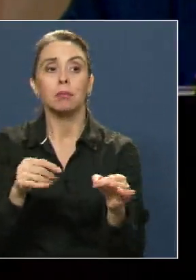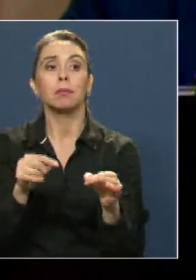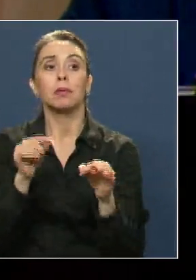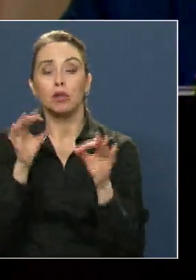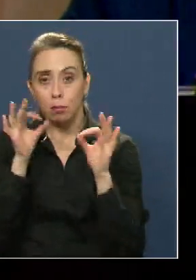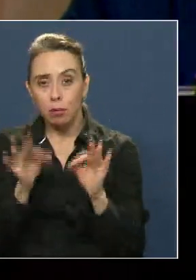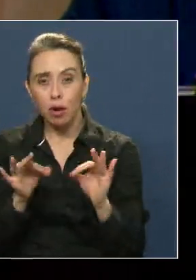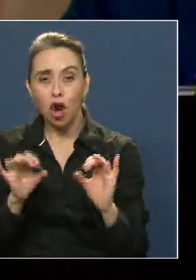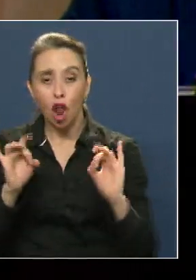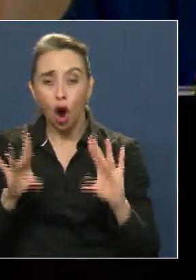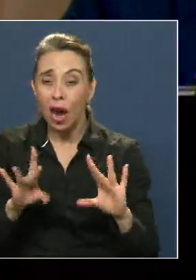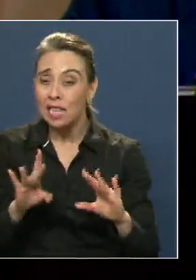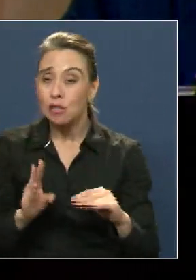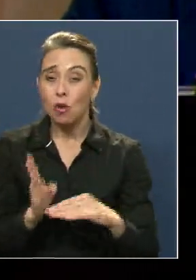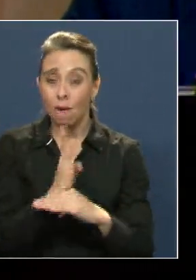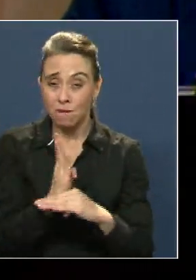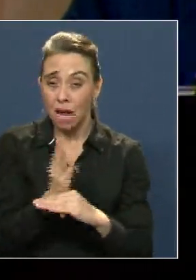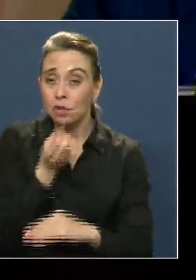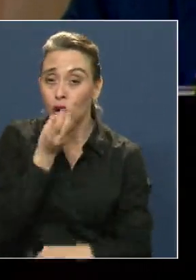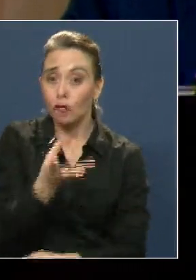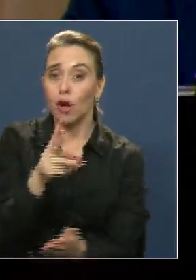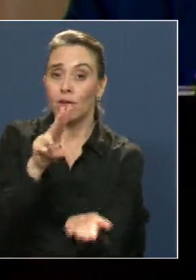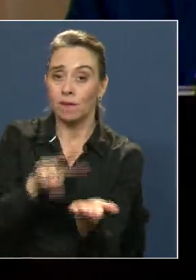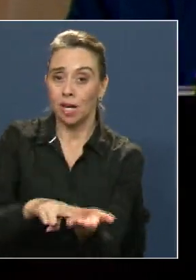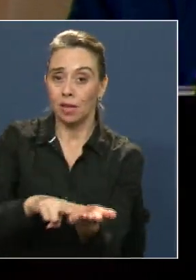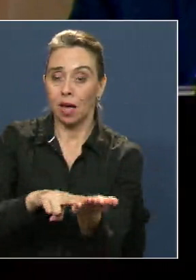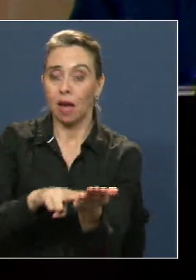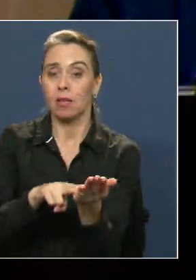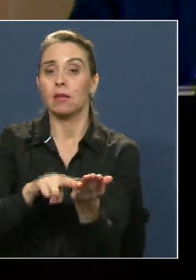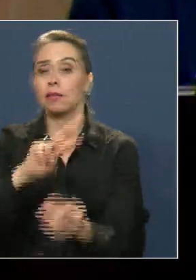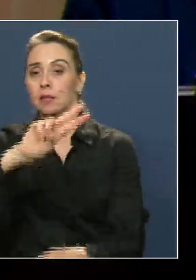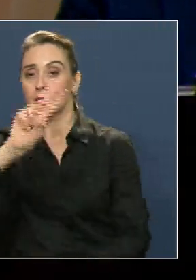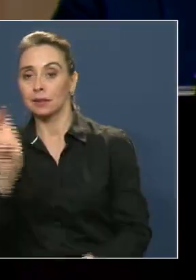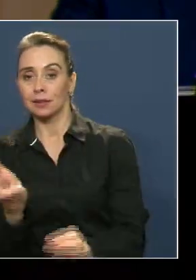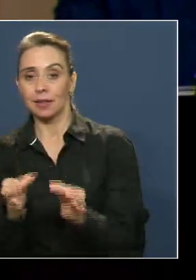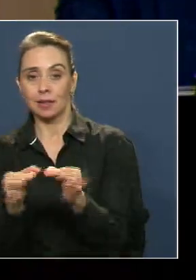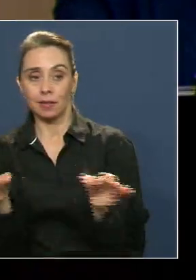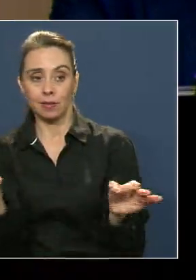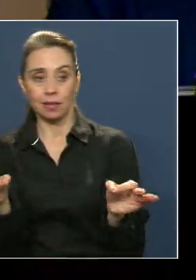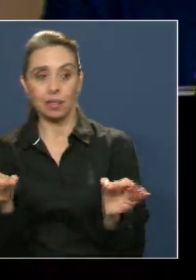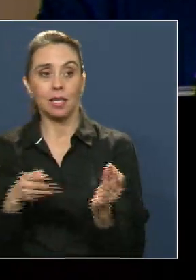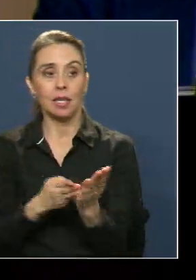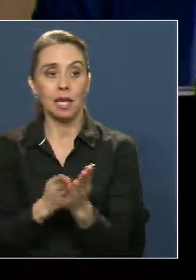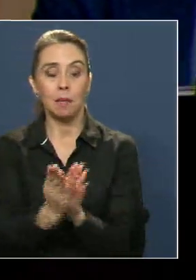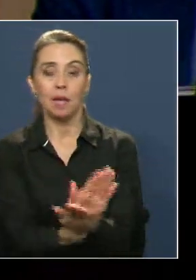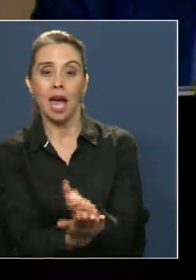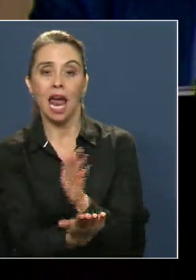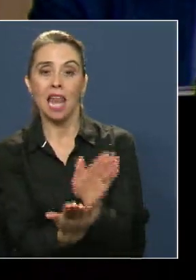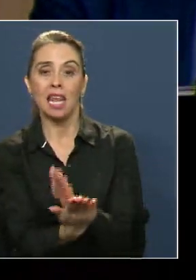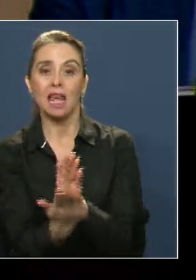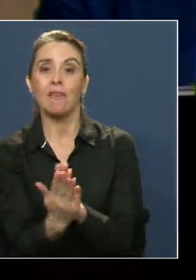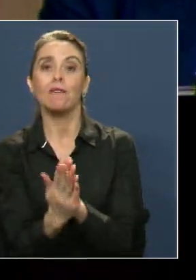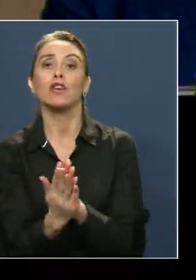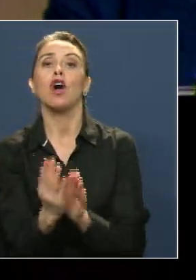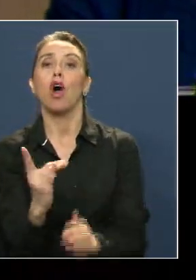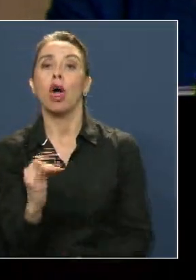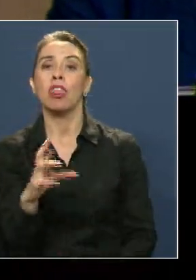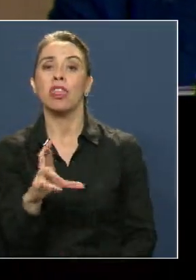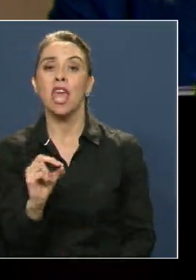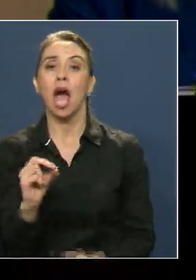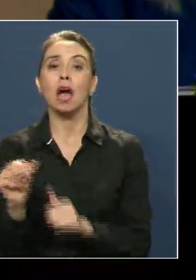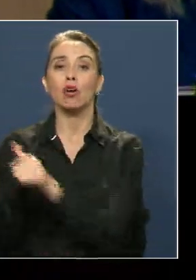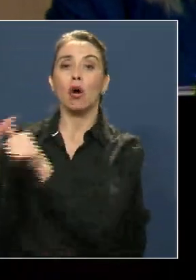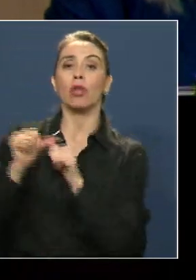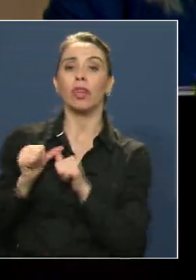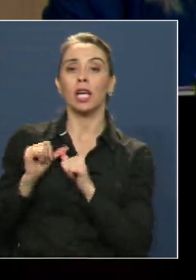hechos esenciales que son verdaderos. Cierre de comillas. Así parte el libro Diario de un incesto,